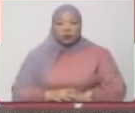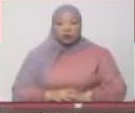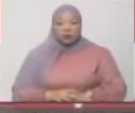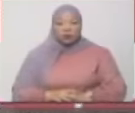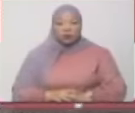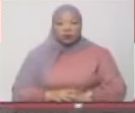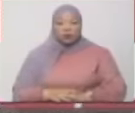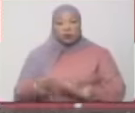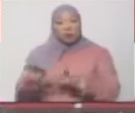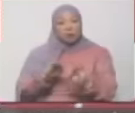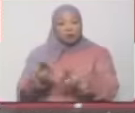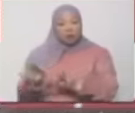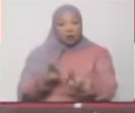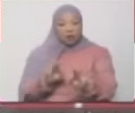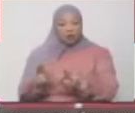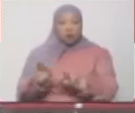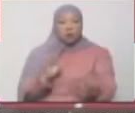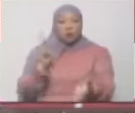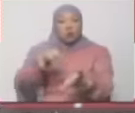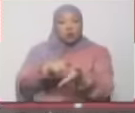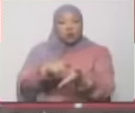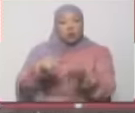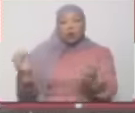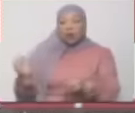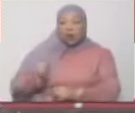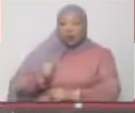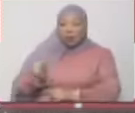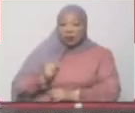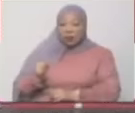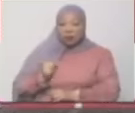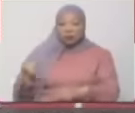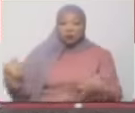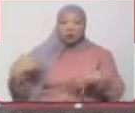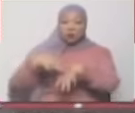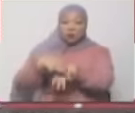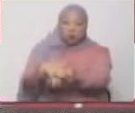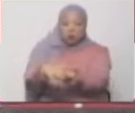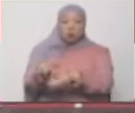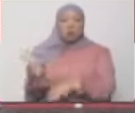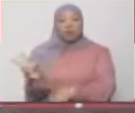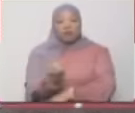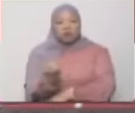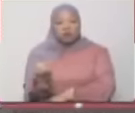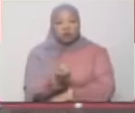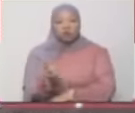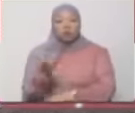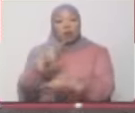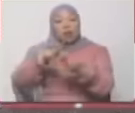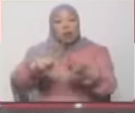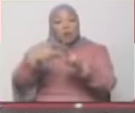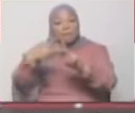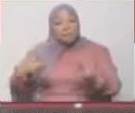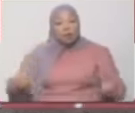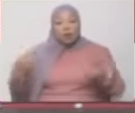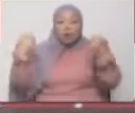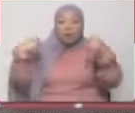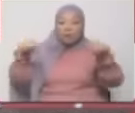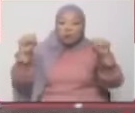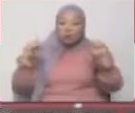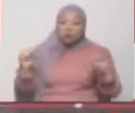esté preparada para garantizar la integridad territorial del país, la paz, el ejercicio de